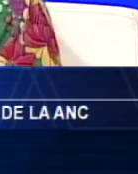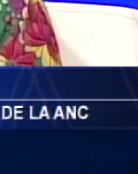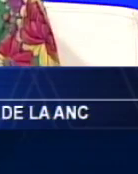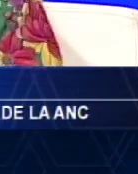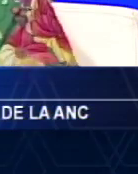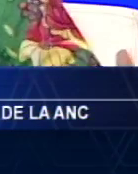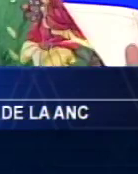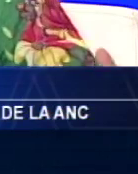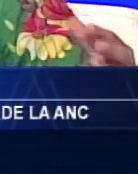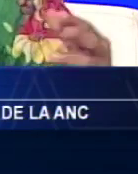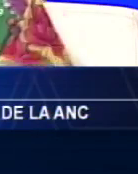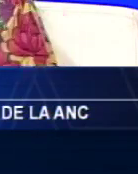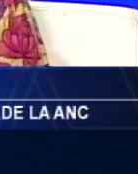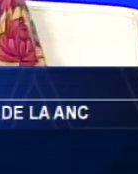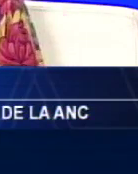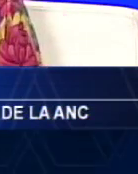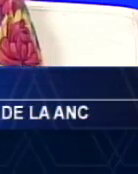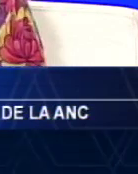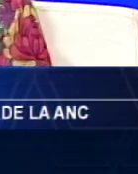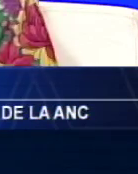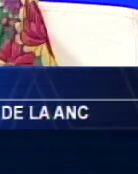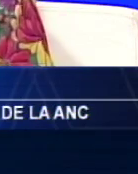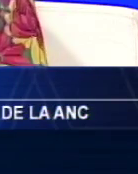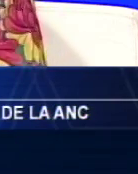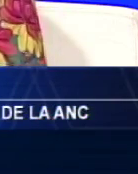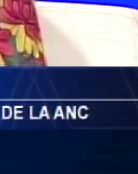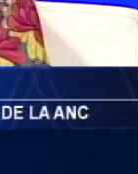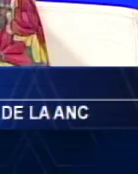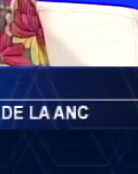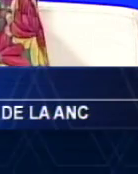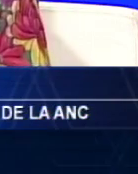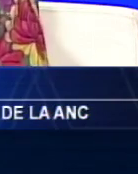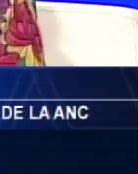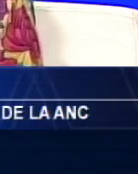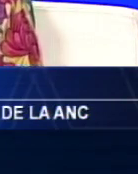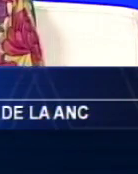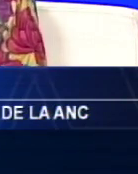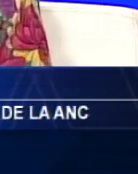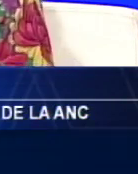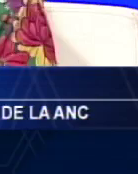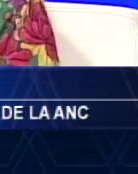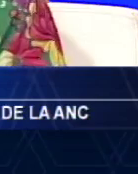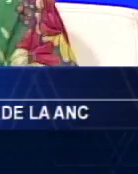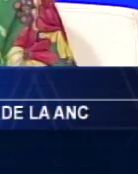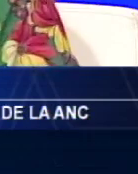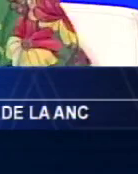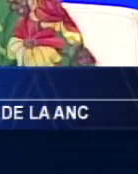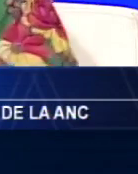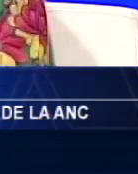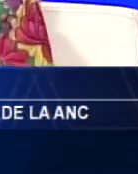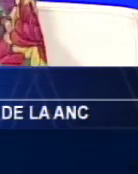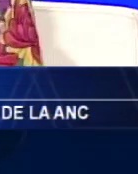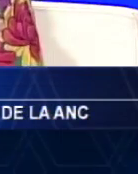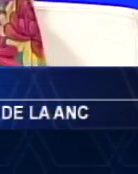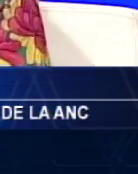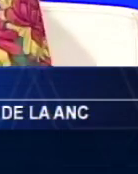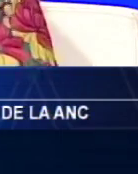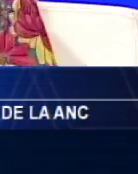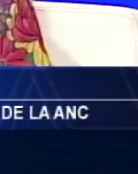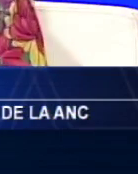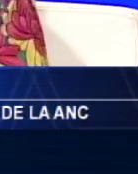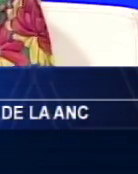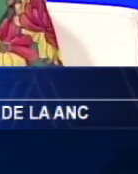del Estado y así cada comando constituyente actuará en conformidad, de manera, y cuando tengamos que